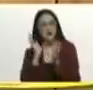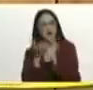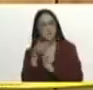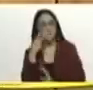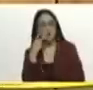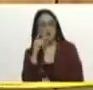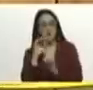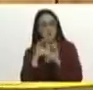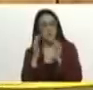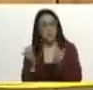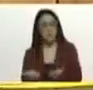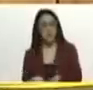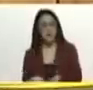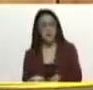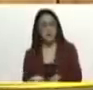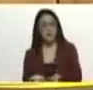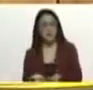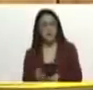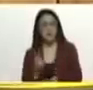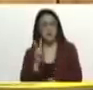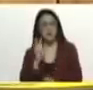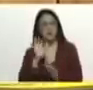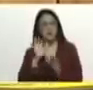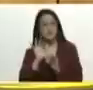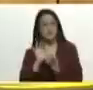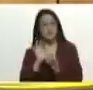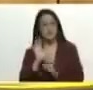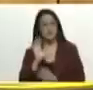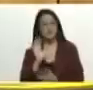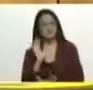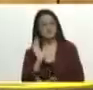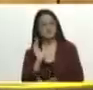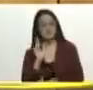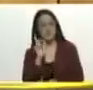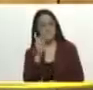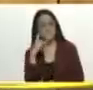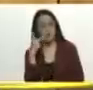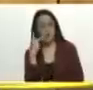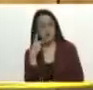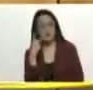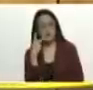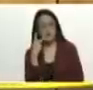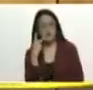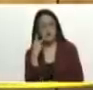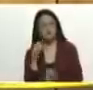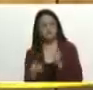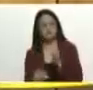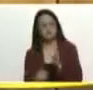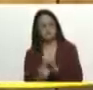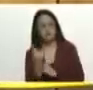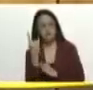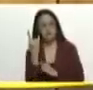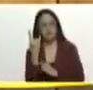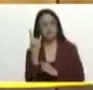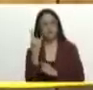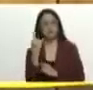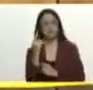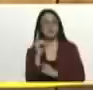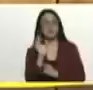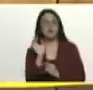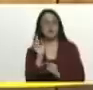mundial. Una nueva geopolítica que va surgiendo, no exenta de